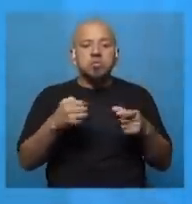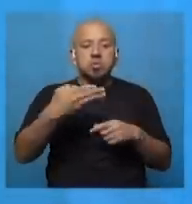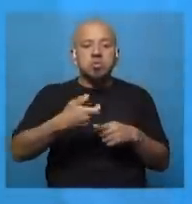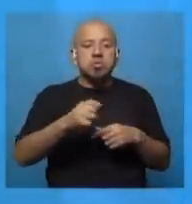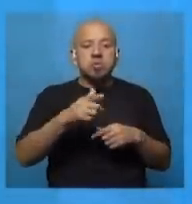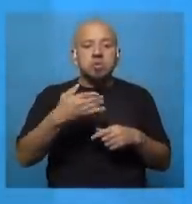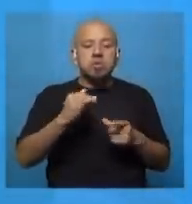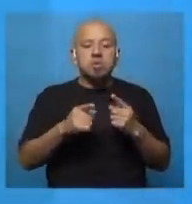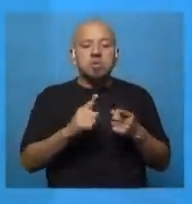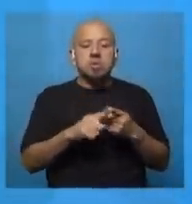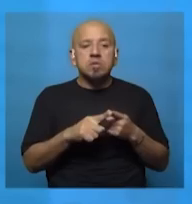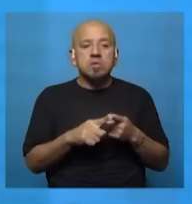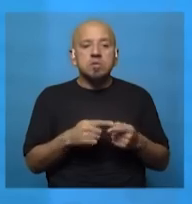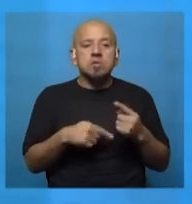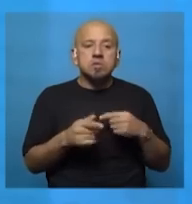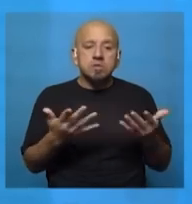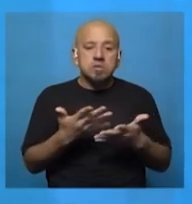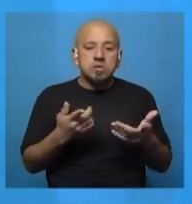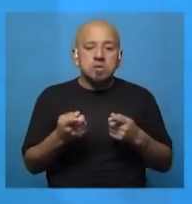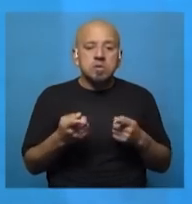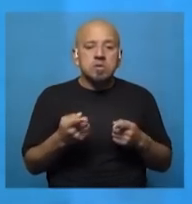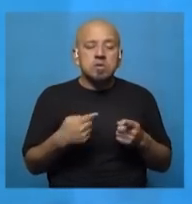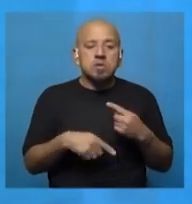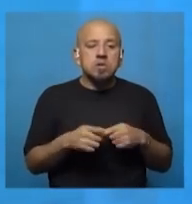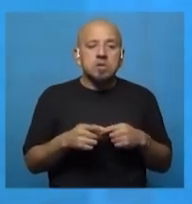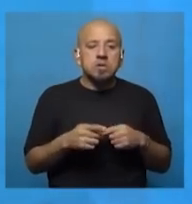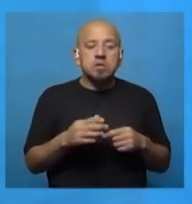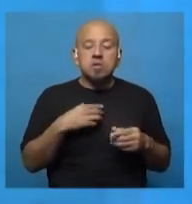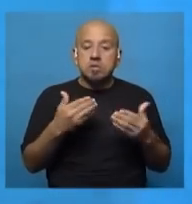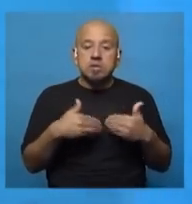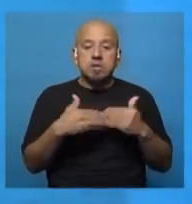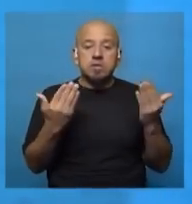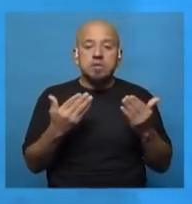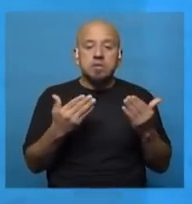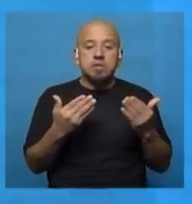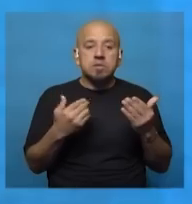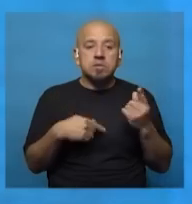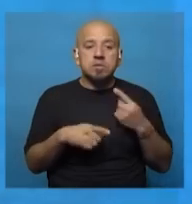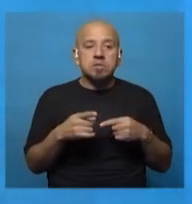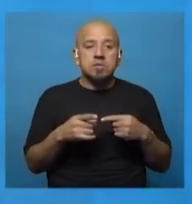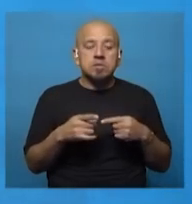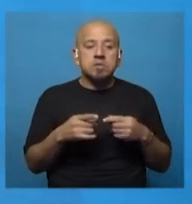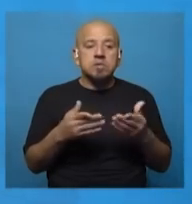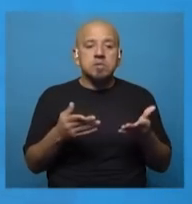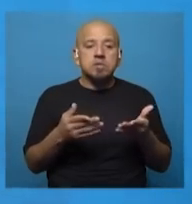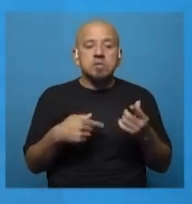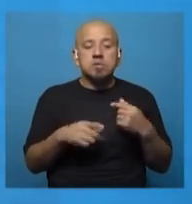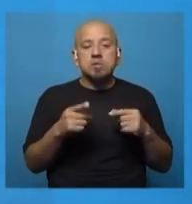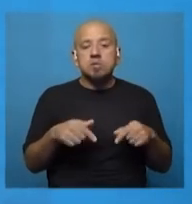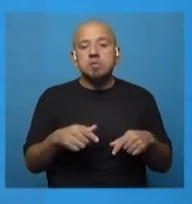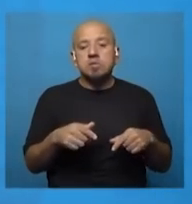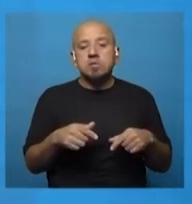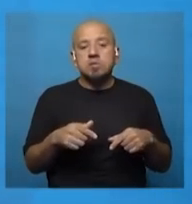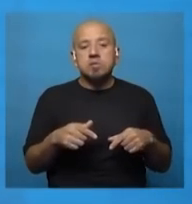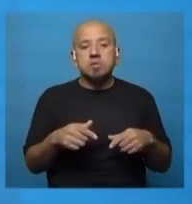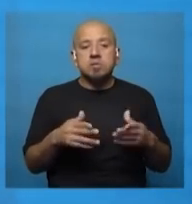no sabemos ahora en cualquiera de las dos circunstancias es gravísimo si la vicecanciller no le reportó al canciller